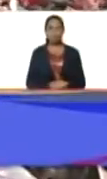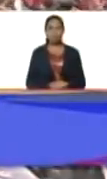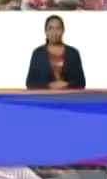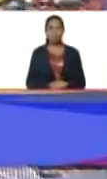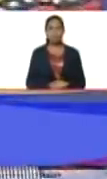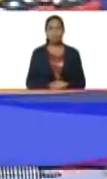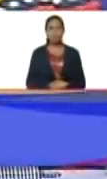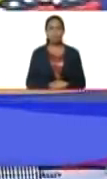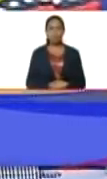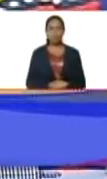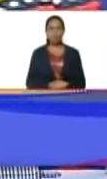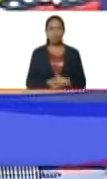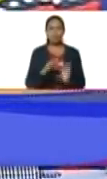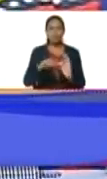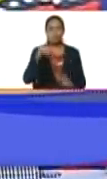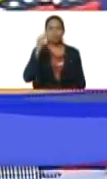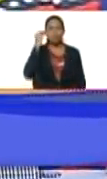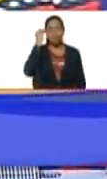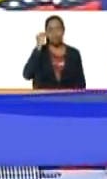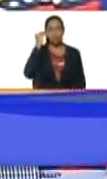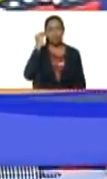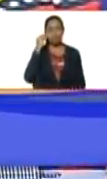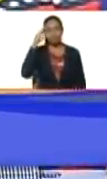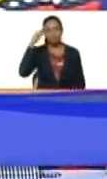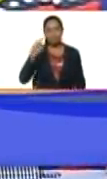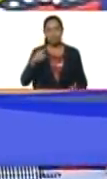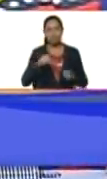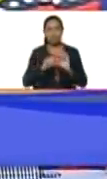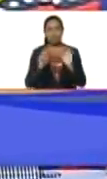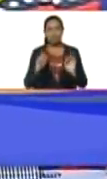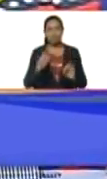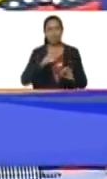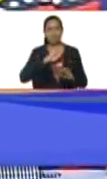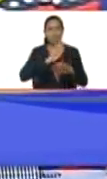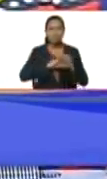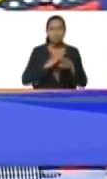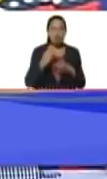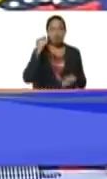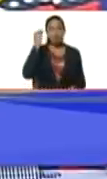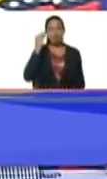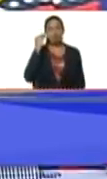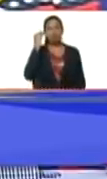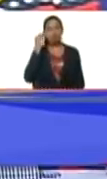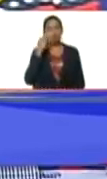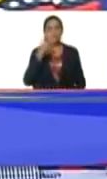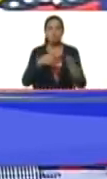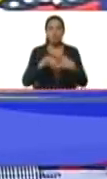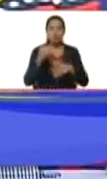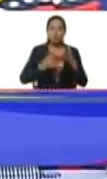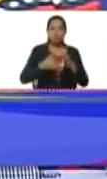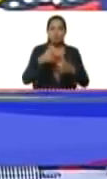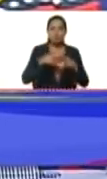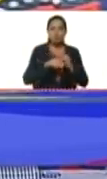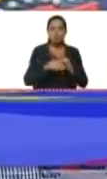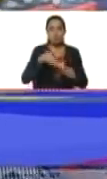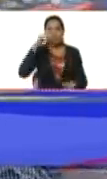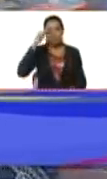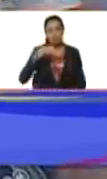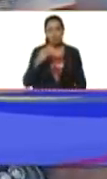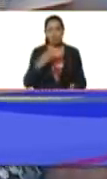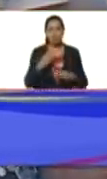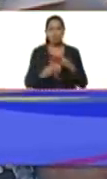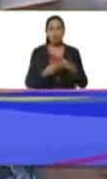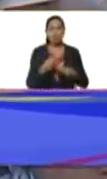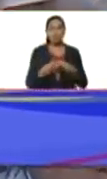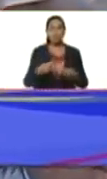El que menos tú piensas es miliciano porque le nació de su conciencia y dijo, voy a inscribirme en la milicia, me hago